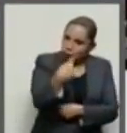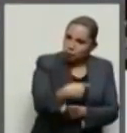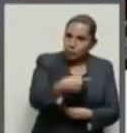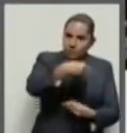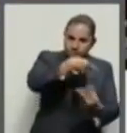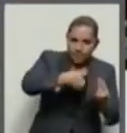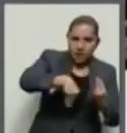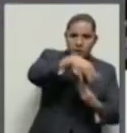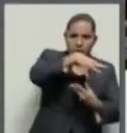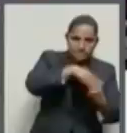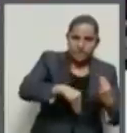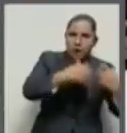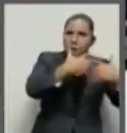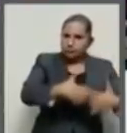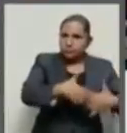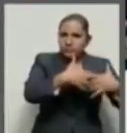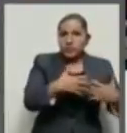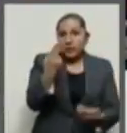ustedes abandonaron.